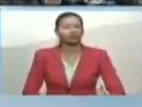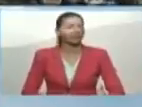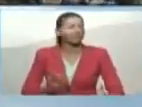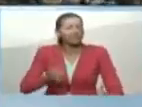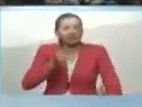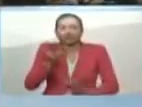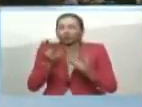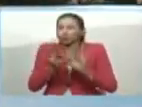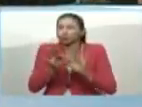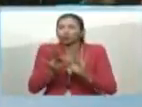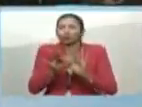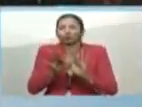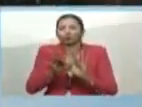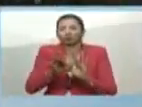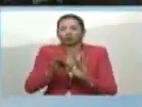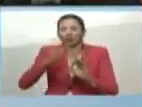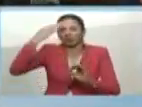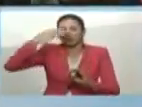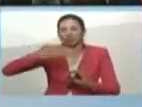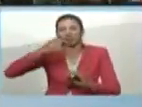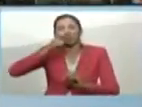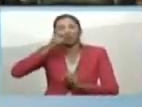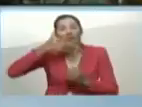Máxima unión cívico-militar.